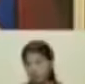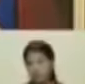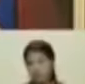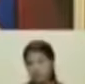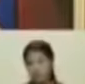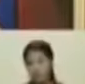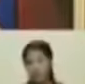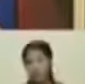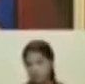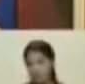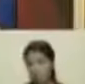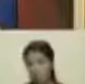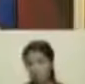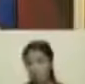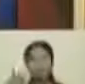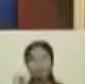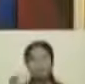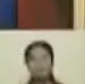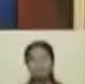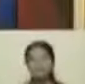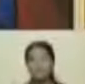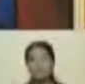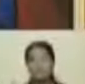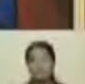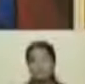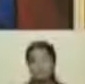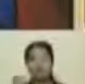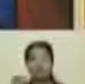nos abandone, que no nos abandone, que no nos abandone, que